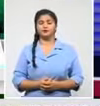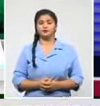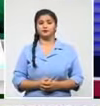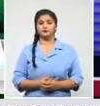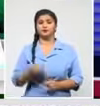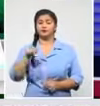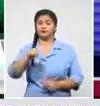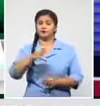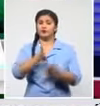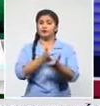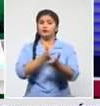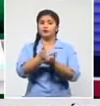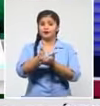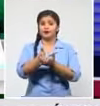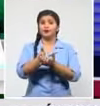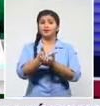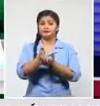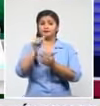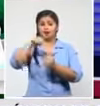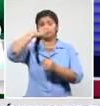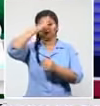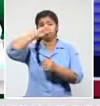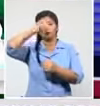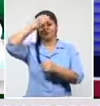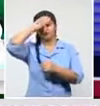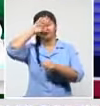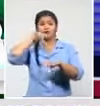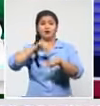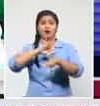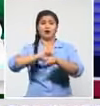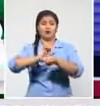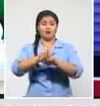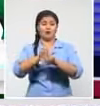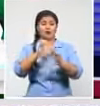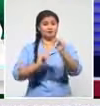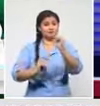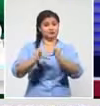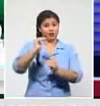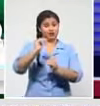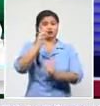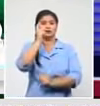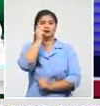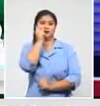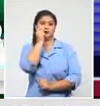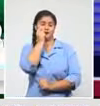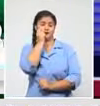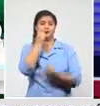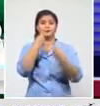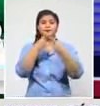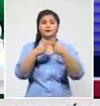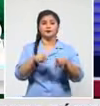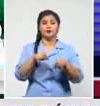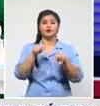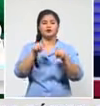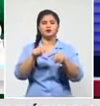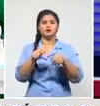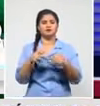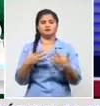predominio de la enfermedad en el sexo masculino, pero que es prácticamente